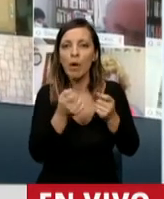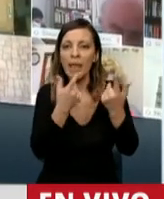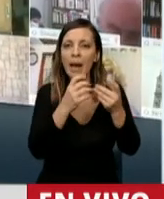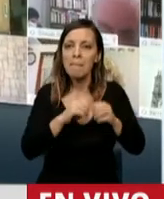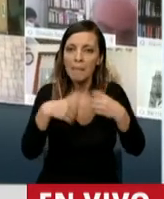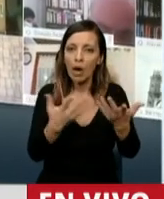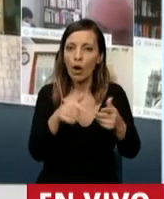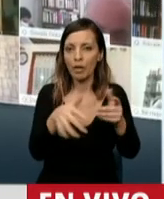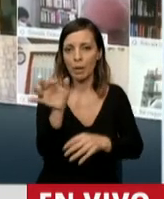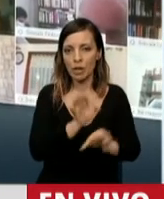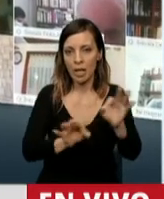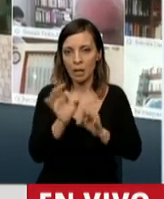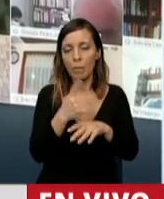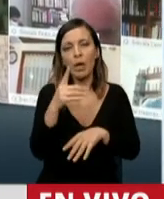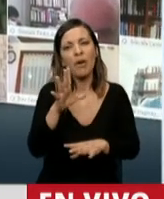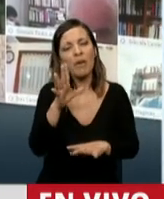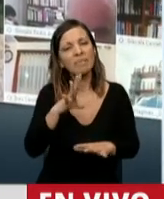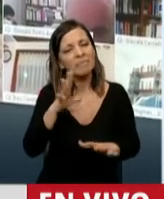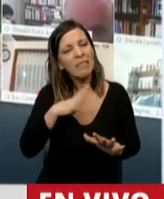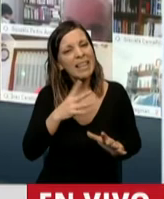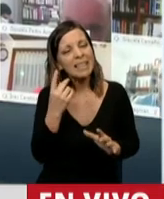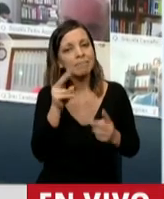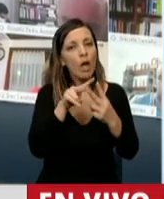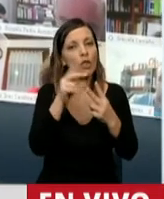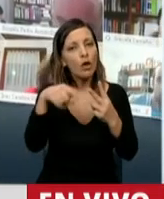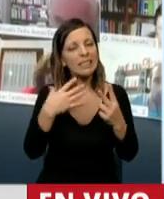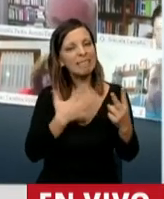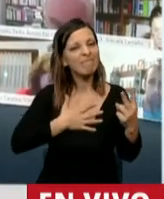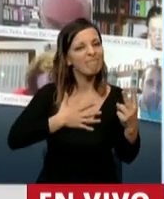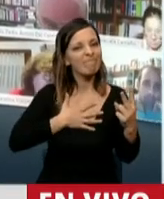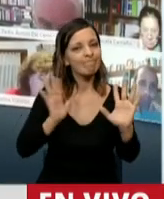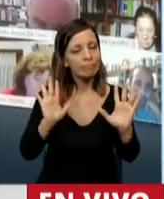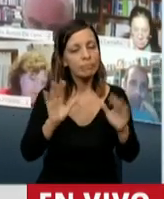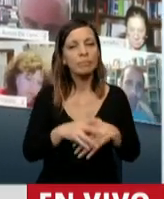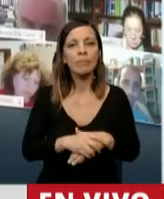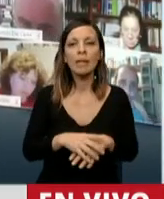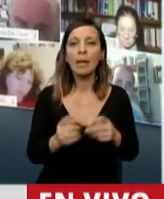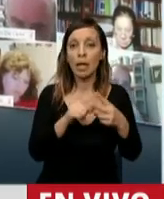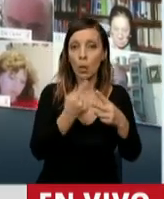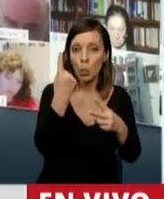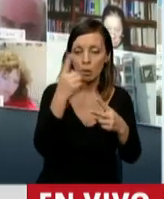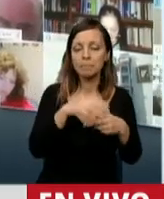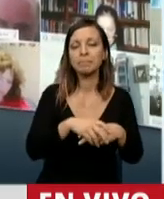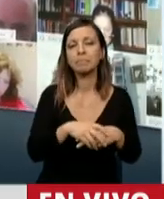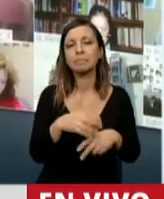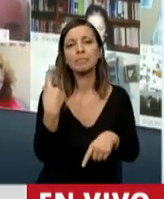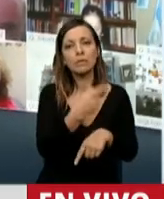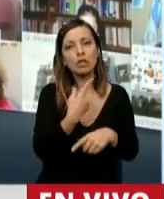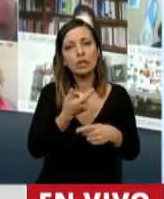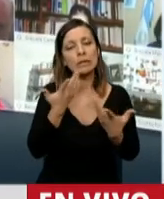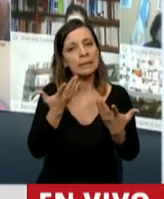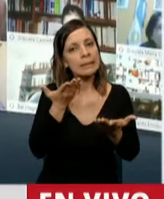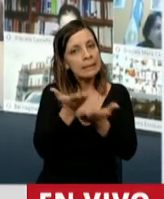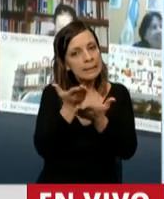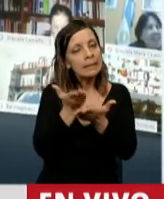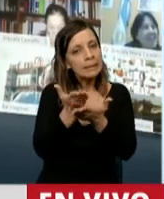este proyecto. Pero nos queda un sinsabor sobre dos cuestiones. La primera es algo que nosotros insistimos y mucho